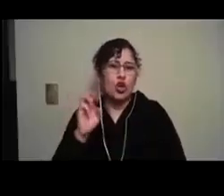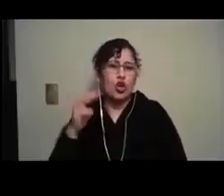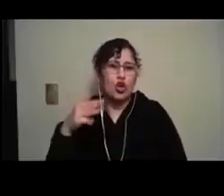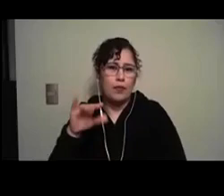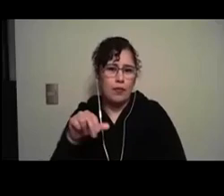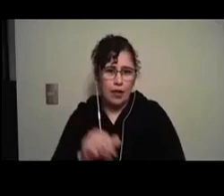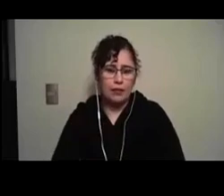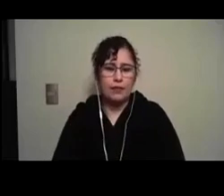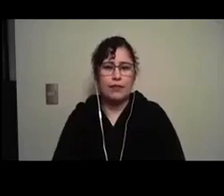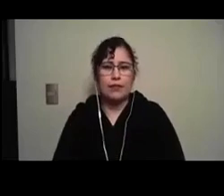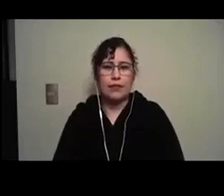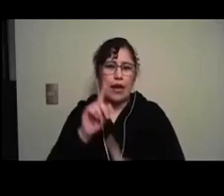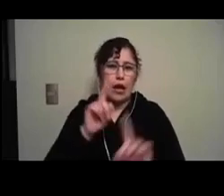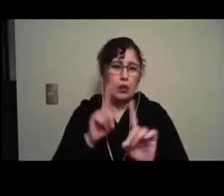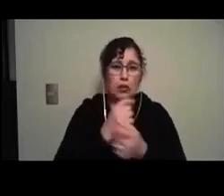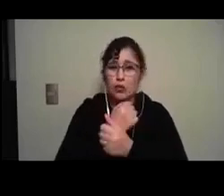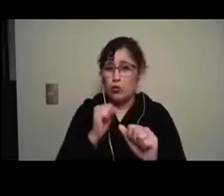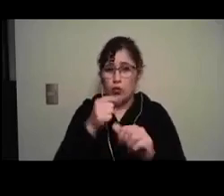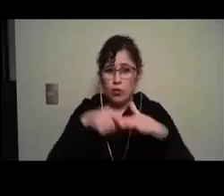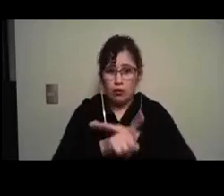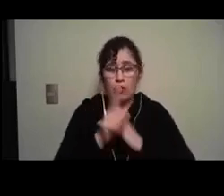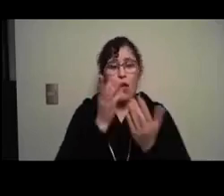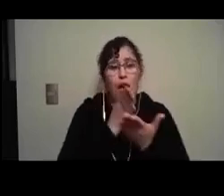estar presentes el día de hoy.